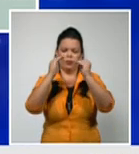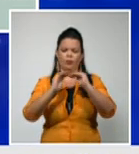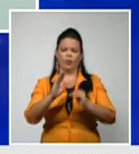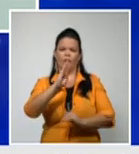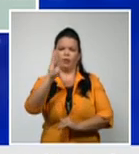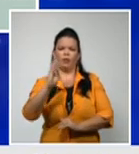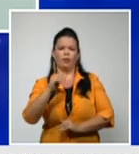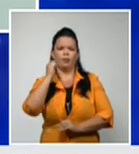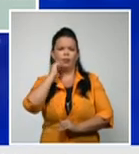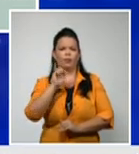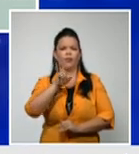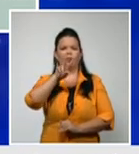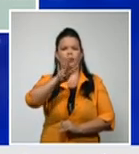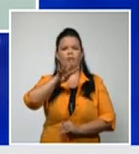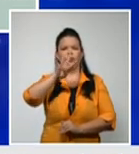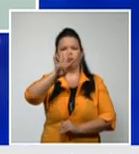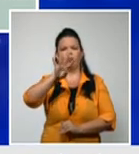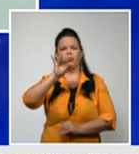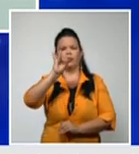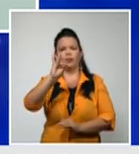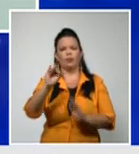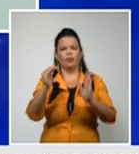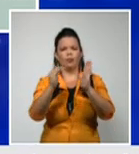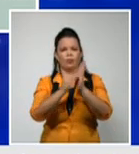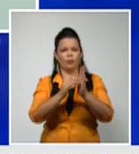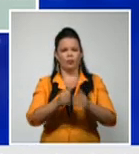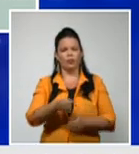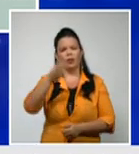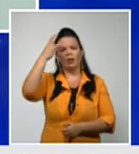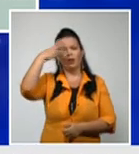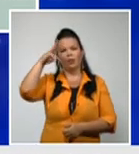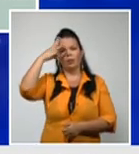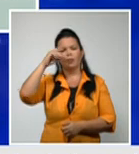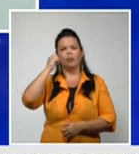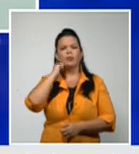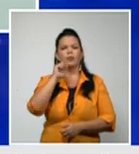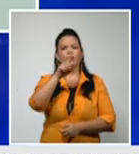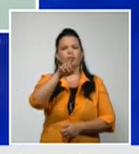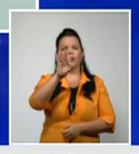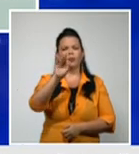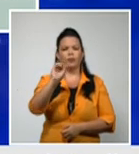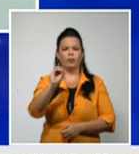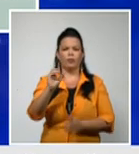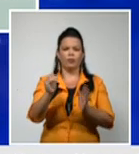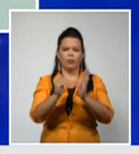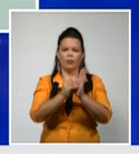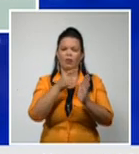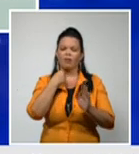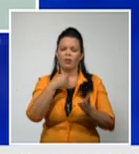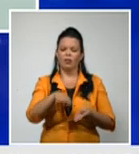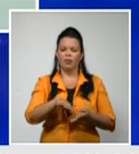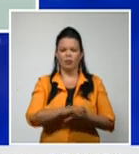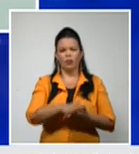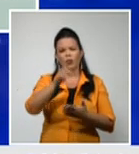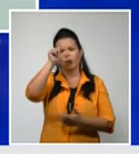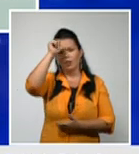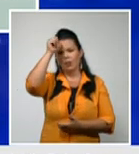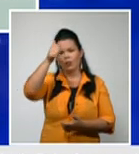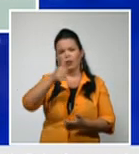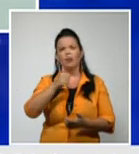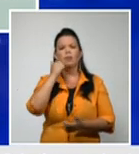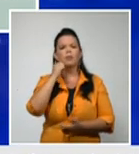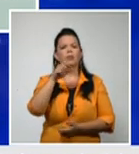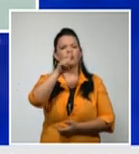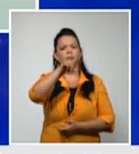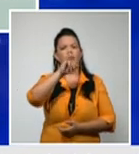247.000, México con más de 180.000 fallecidos, la India con más de